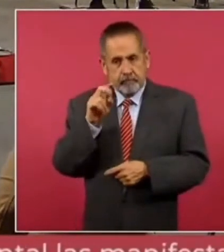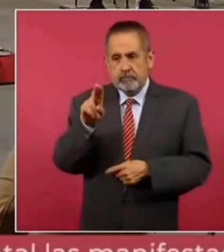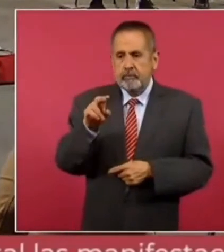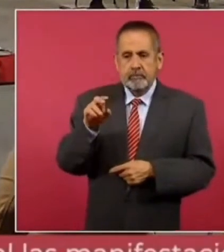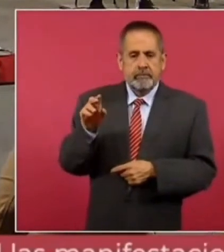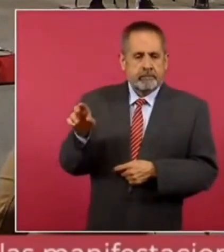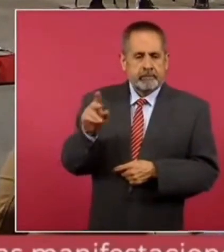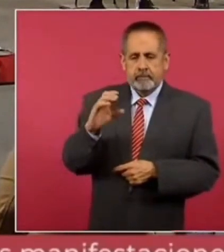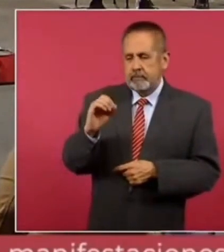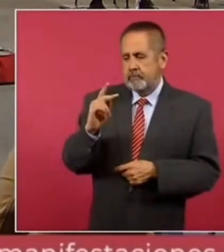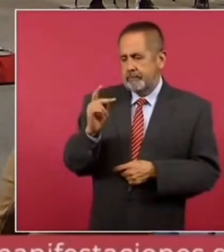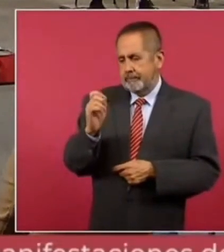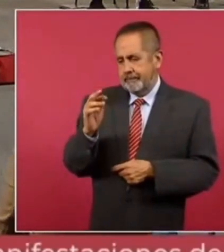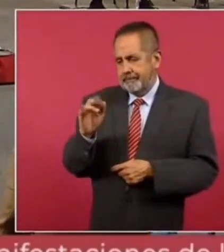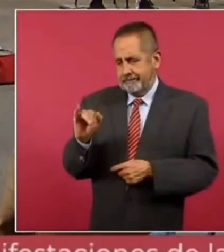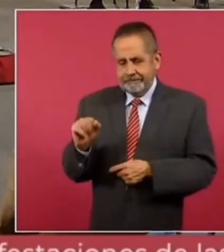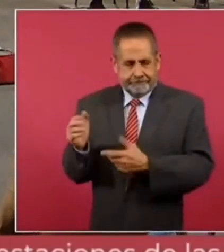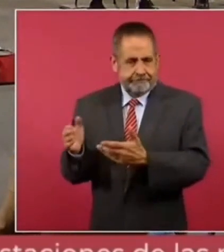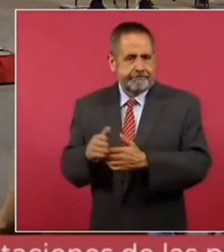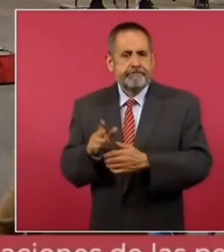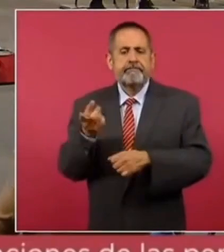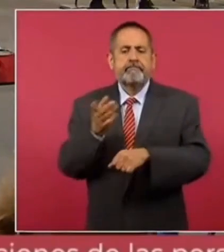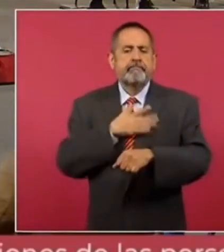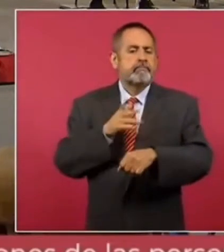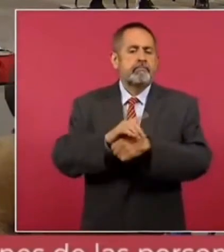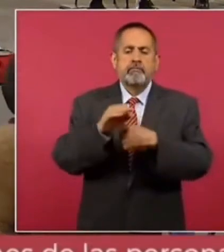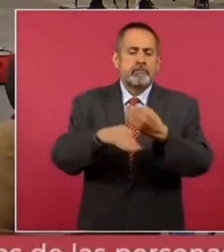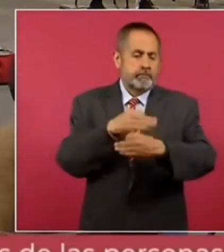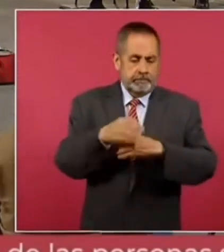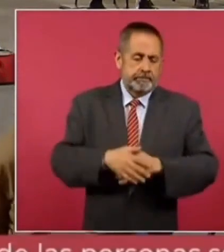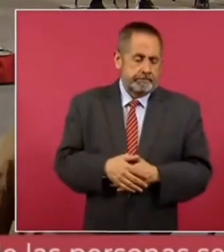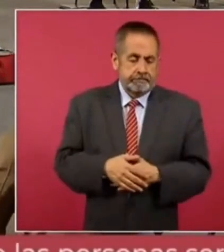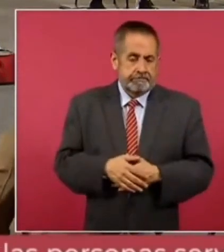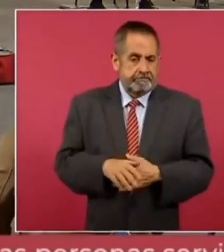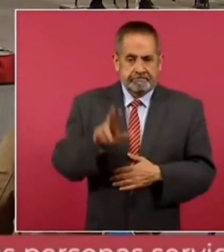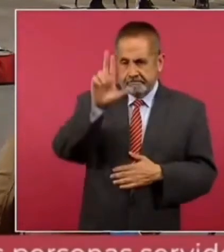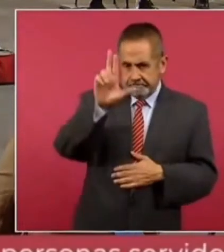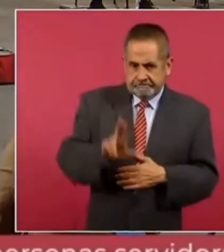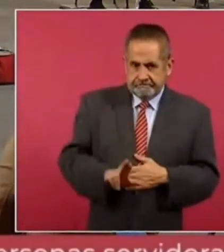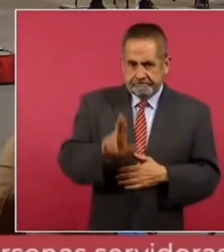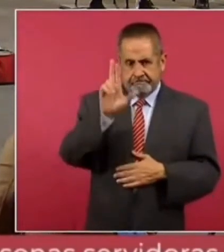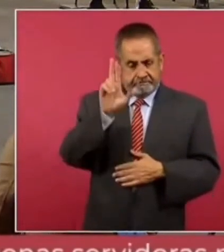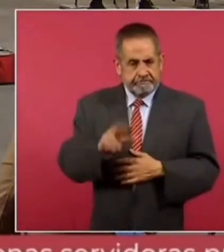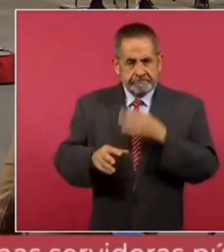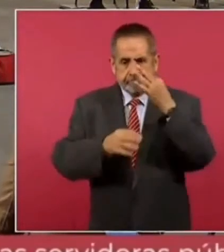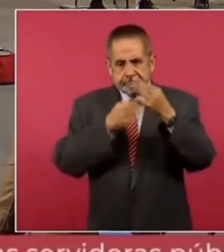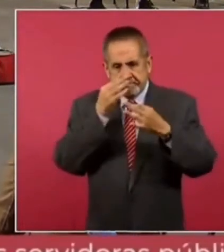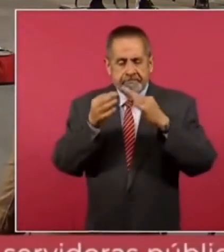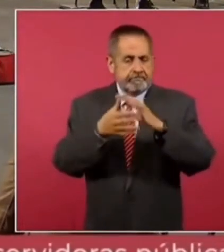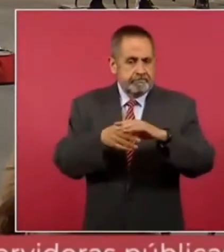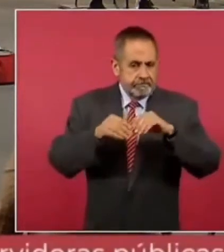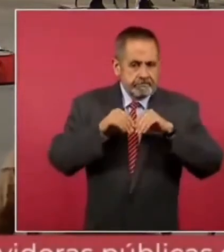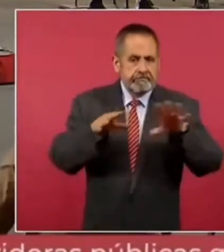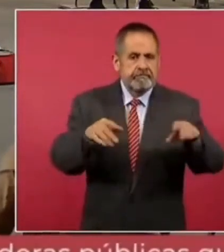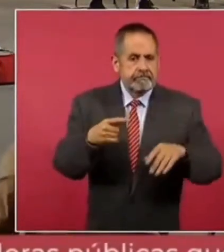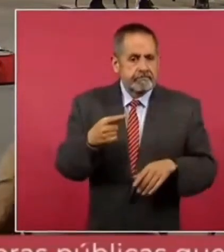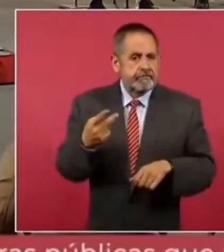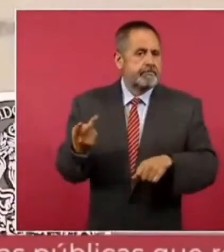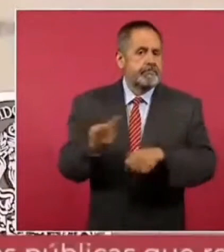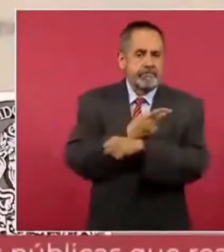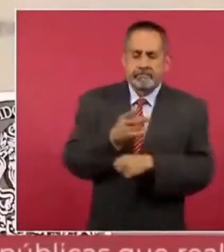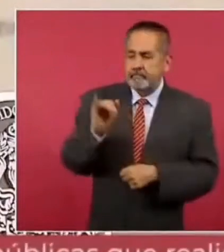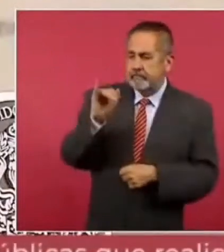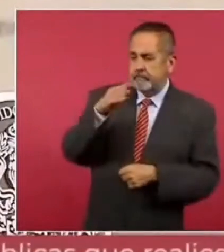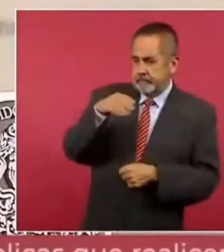Muy buenos días a todas y a todos. Como todos los martes, informamos sobre el avance en el IMSS